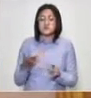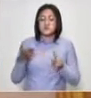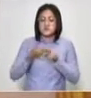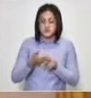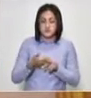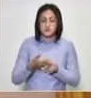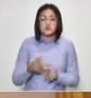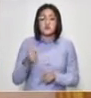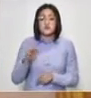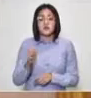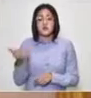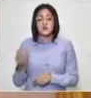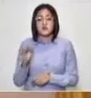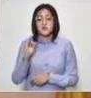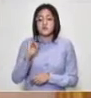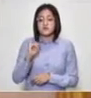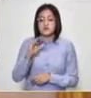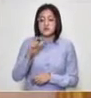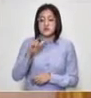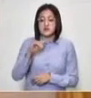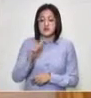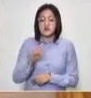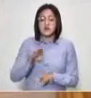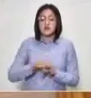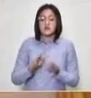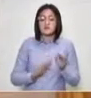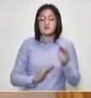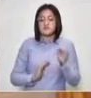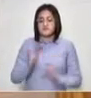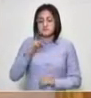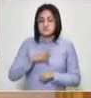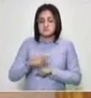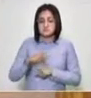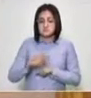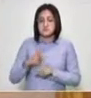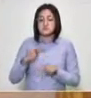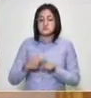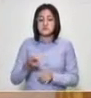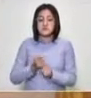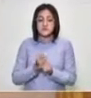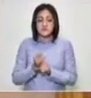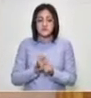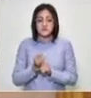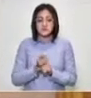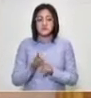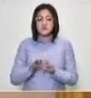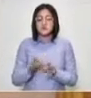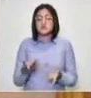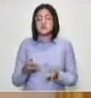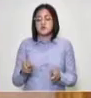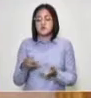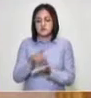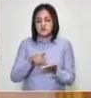Homicidios, y la Fiscalía Especializada en Delitos de Alta Incidencia, que investiga narcomenudeo.